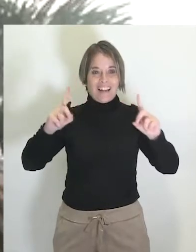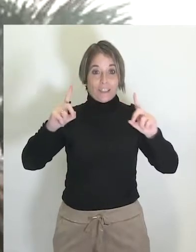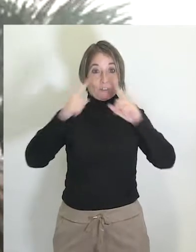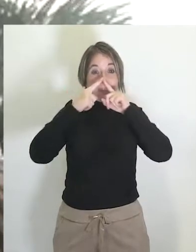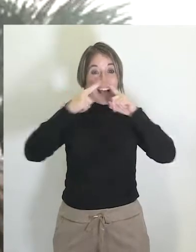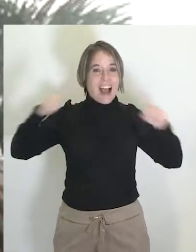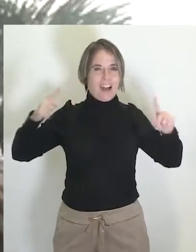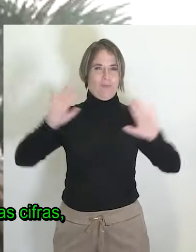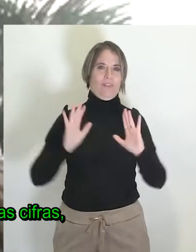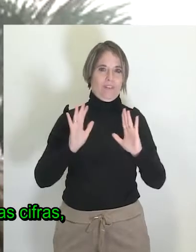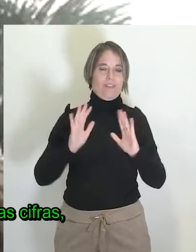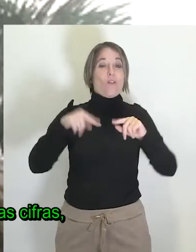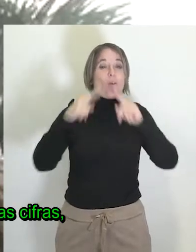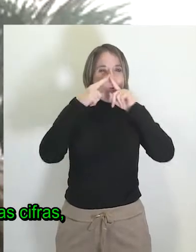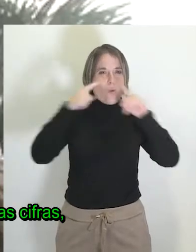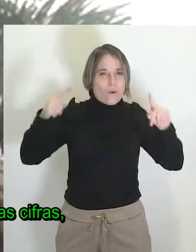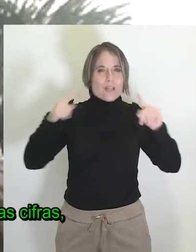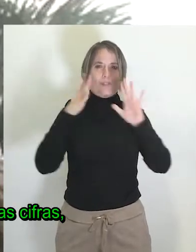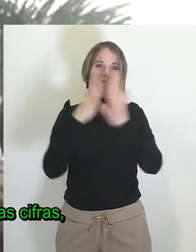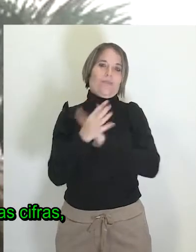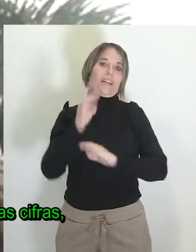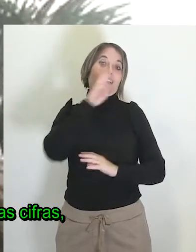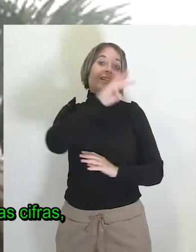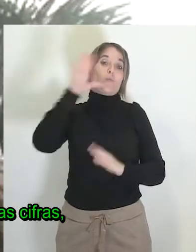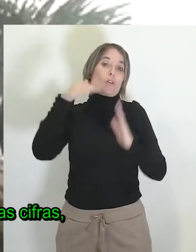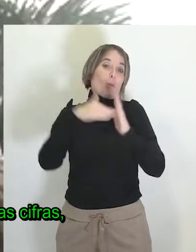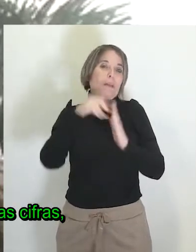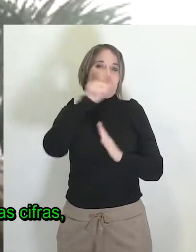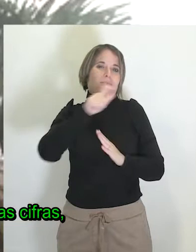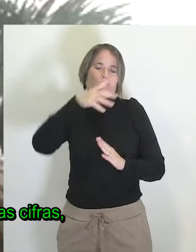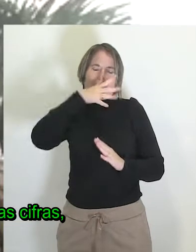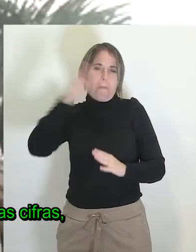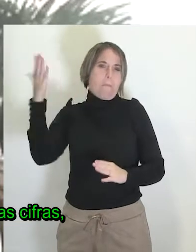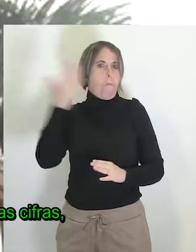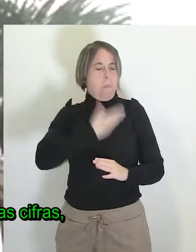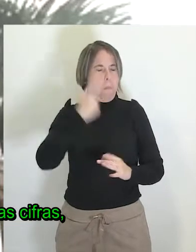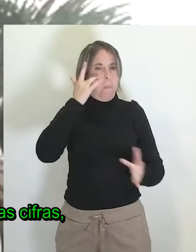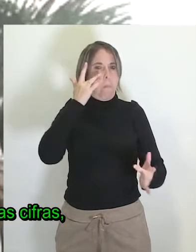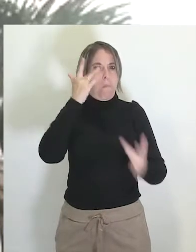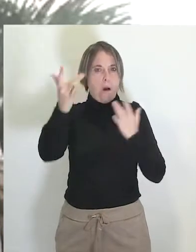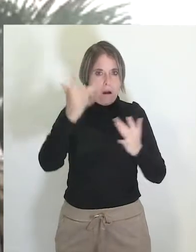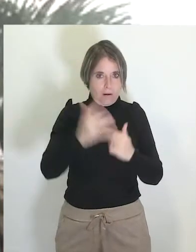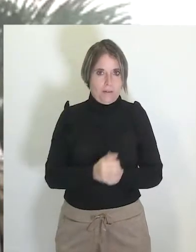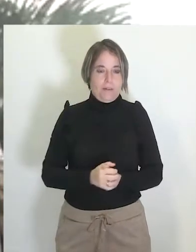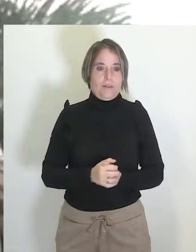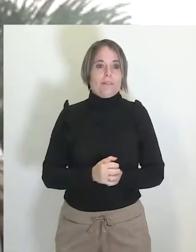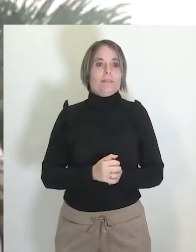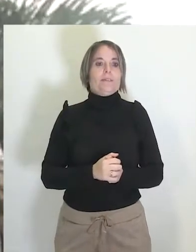por anuales. Anualmente estábamos viendo estas cifras que eran impactantes,